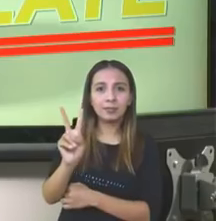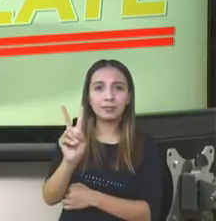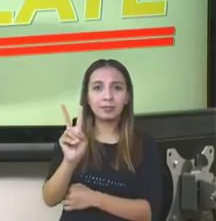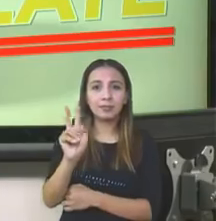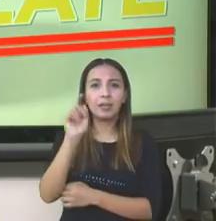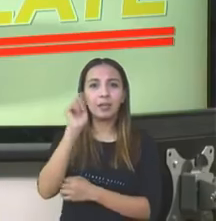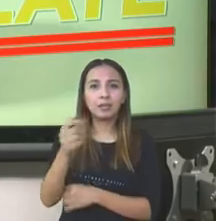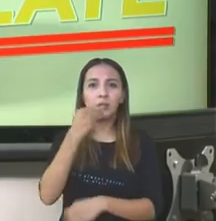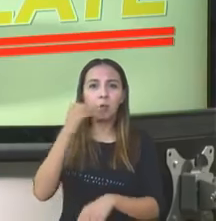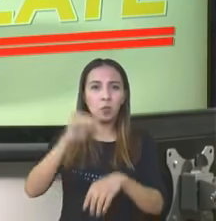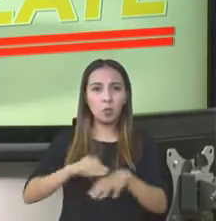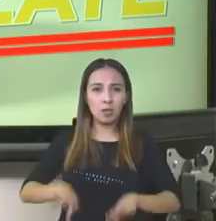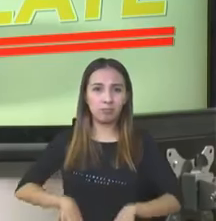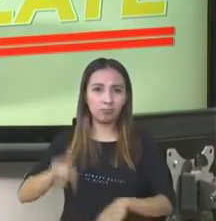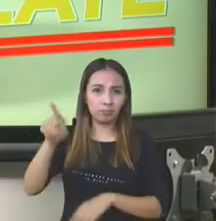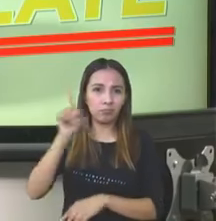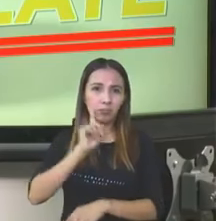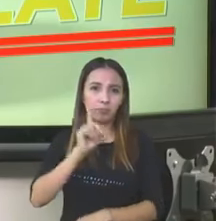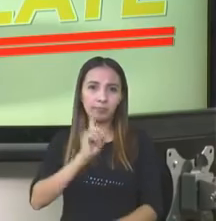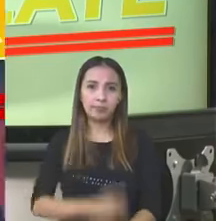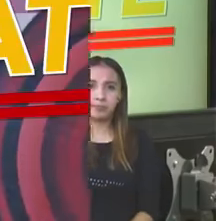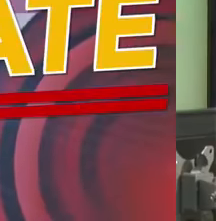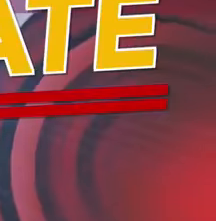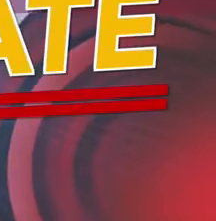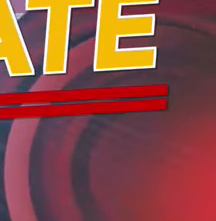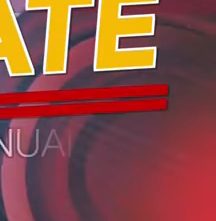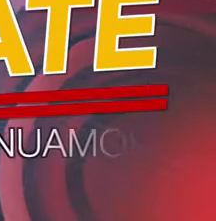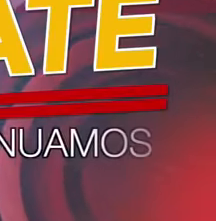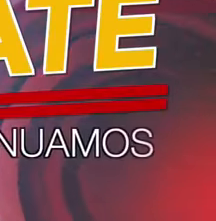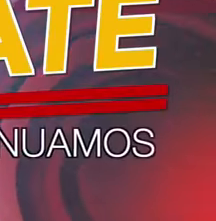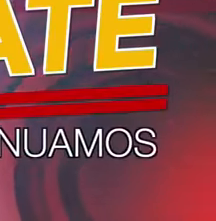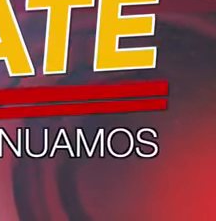la conducta de esta servidora pública.